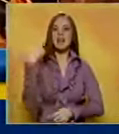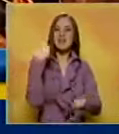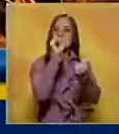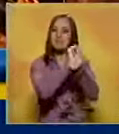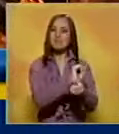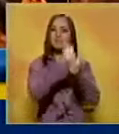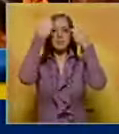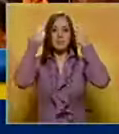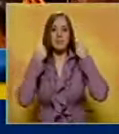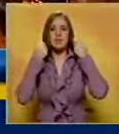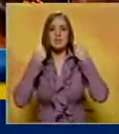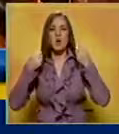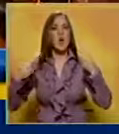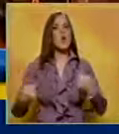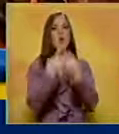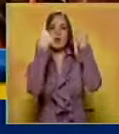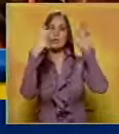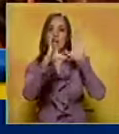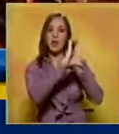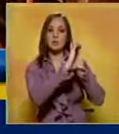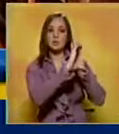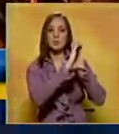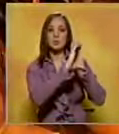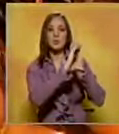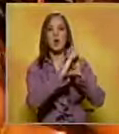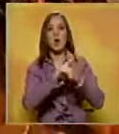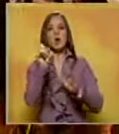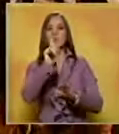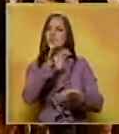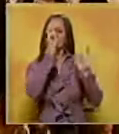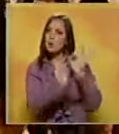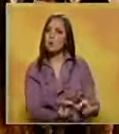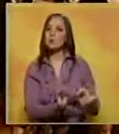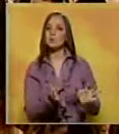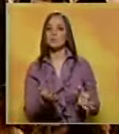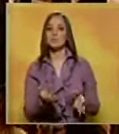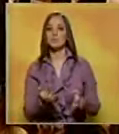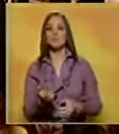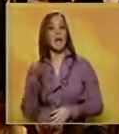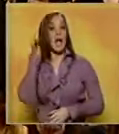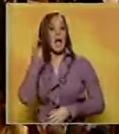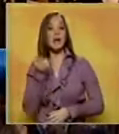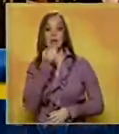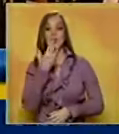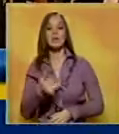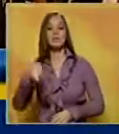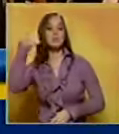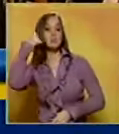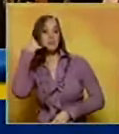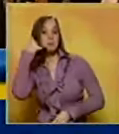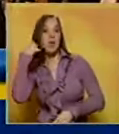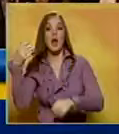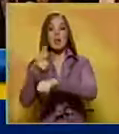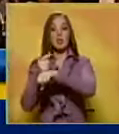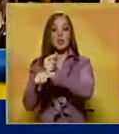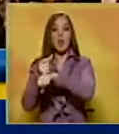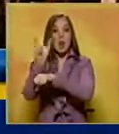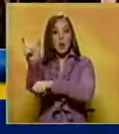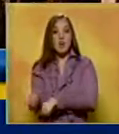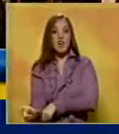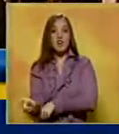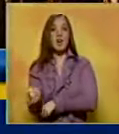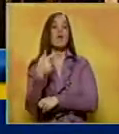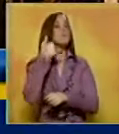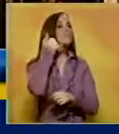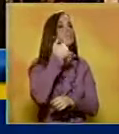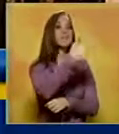libertad inconstitucionalmente, injustamente. Rosa Carano informó que recibió una llamada del gobernador Ameliache felicitándola